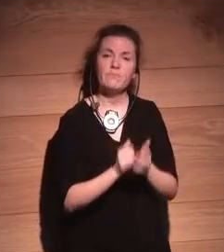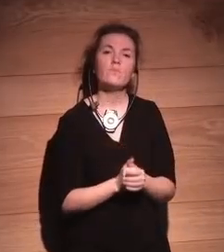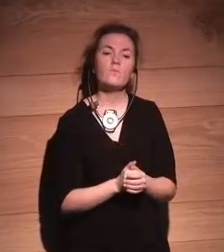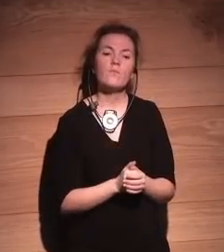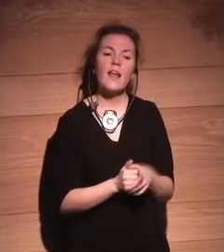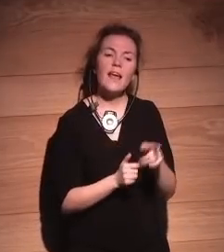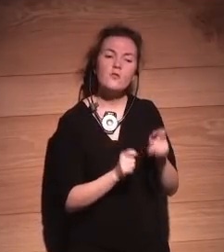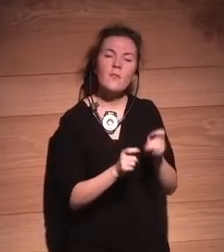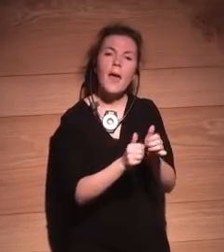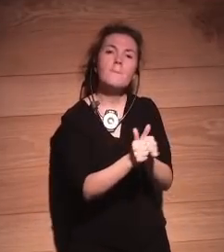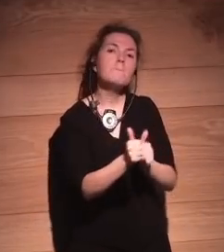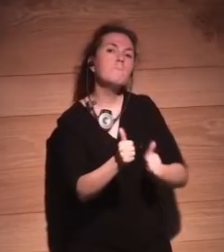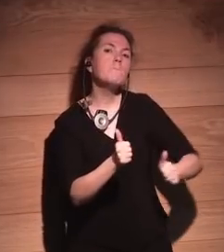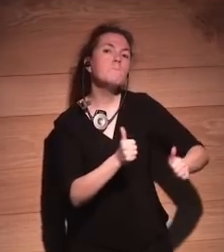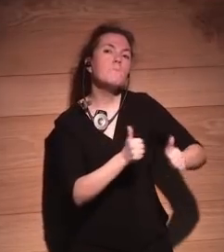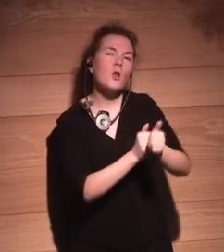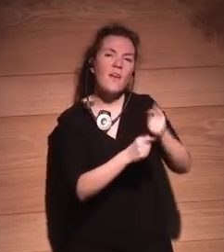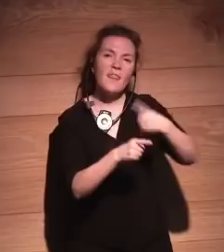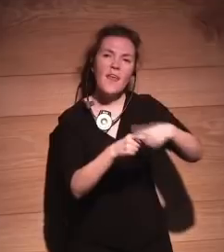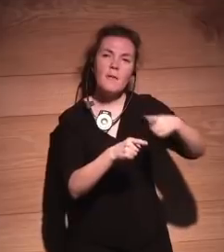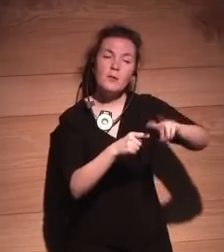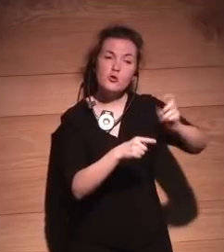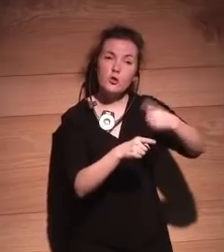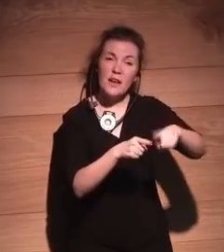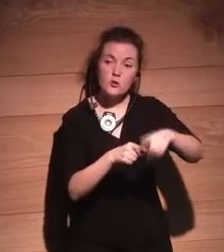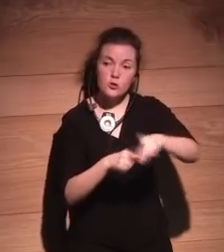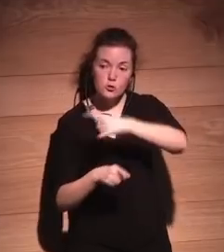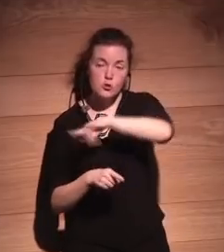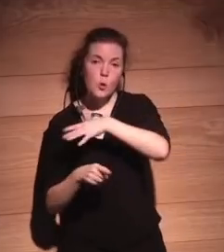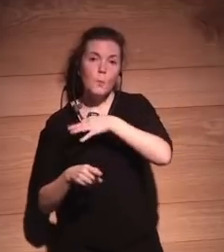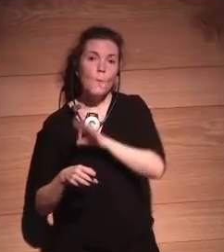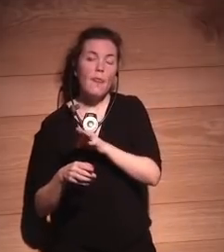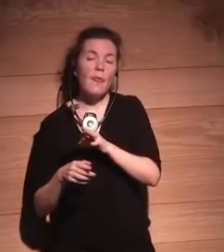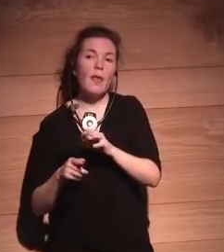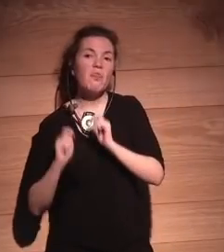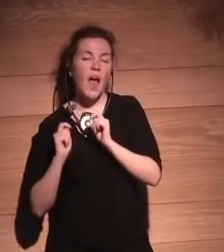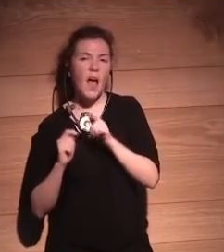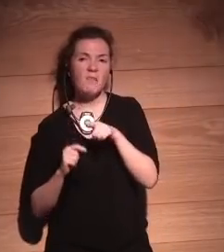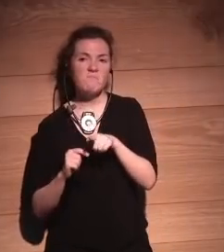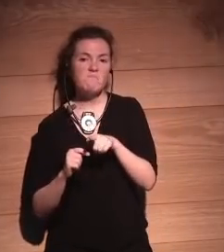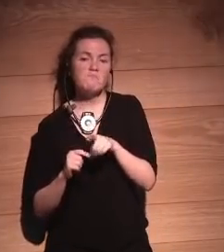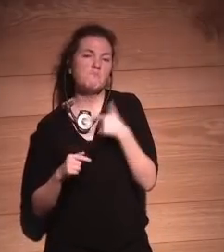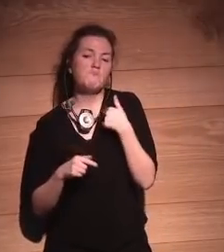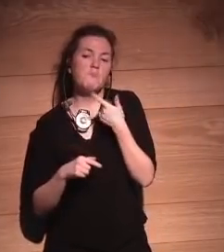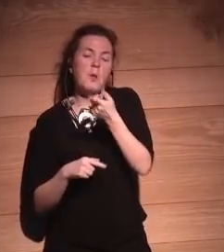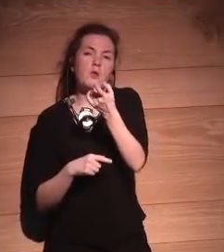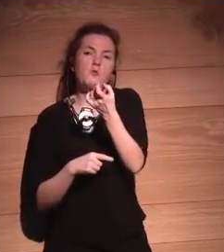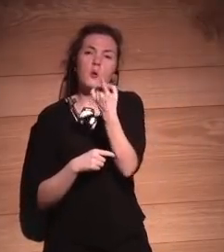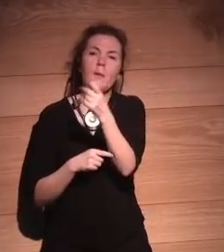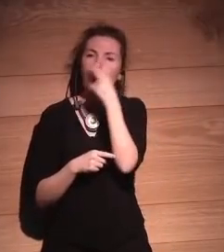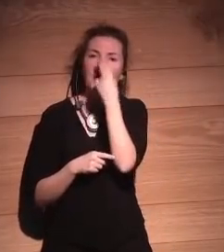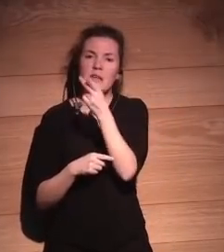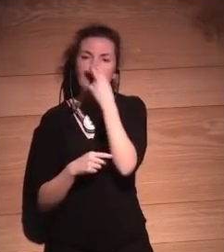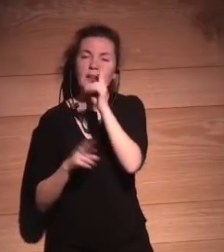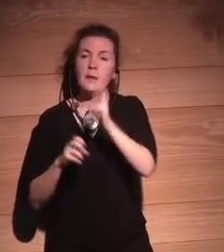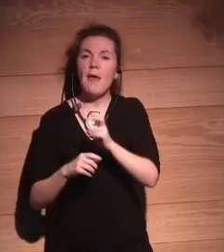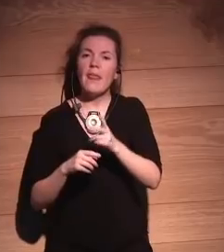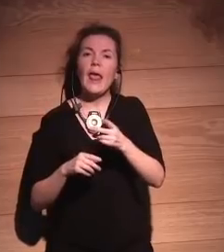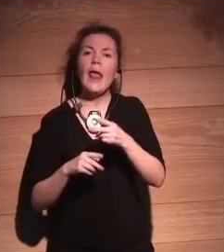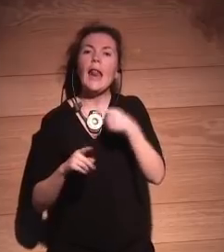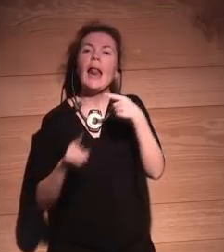anteponen toda una serie de elementos que a nosotros a lo mejor nos han podido resultar completamente ajenos, como es, por ejemplo, el tema del